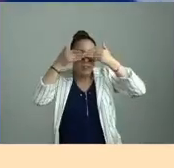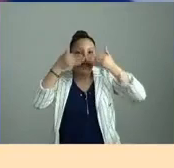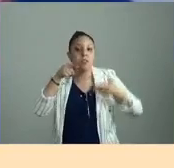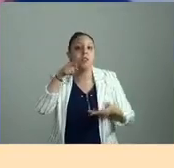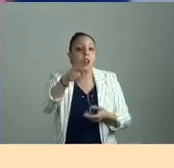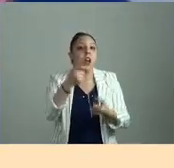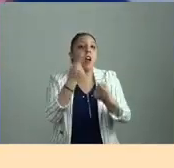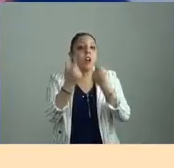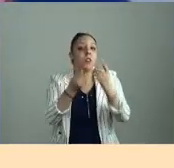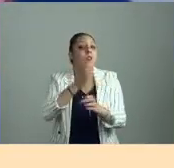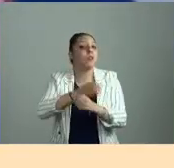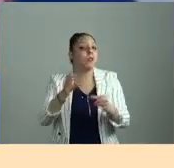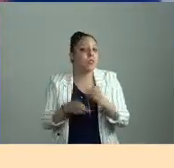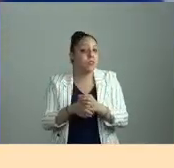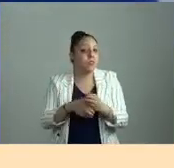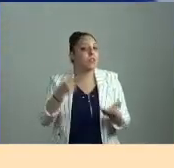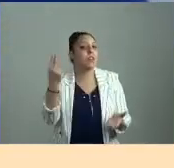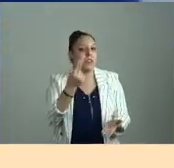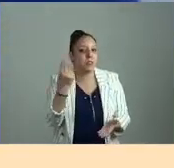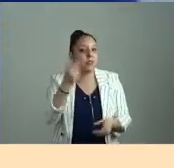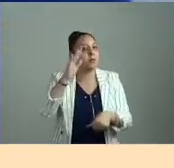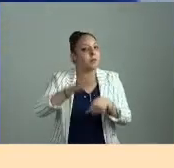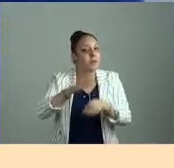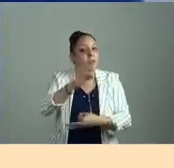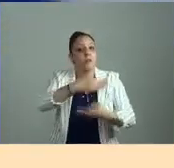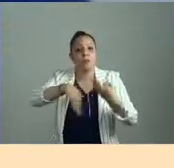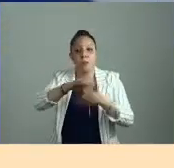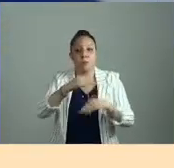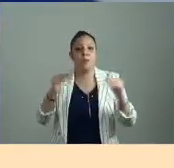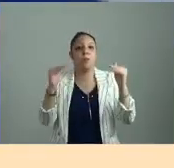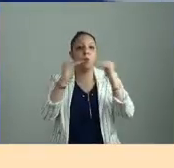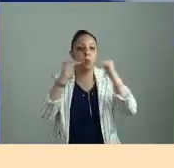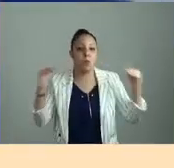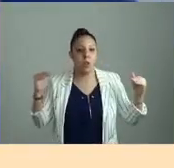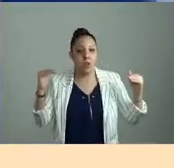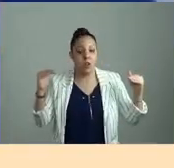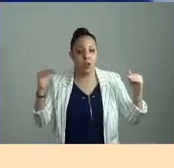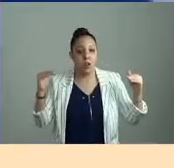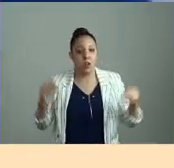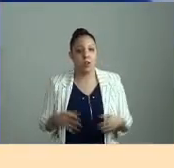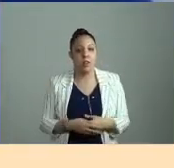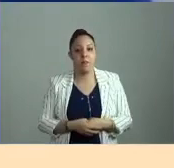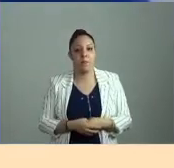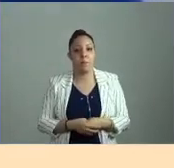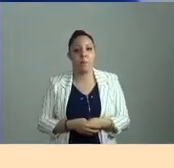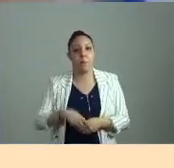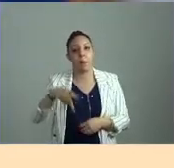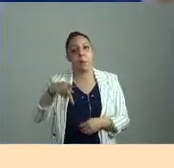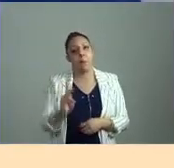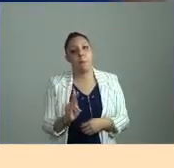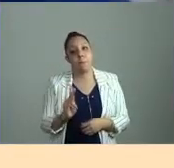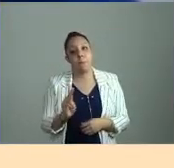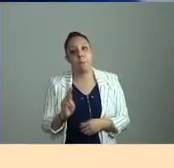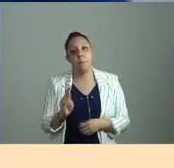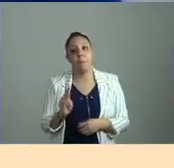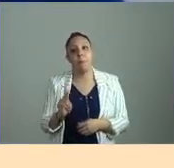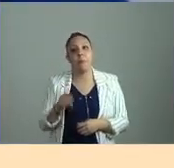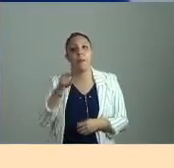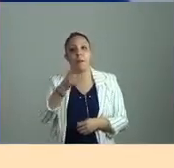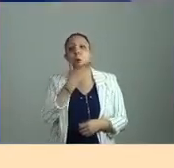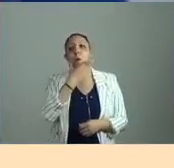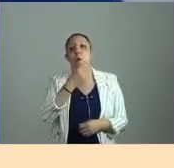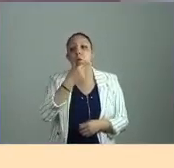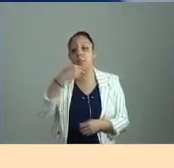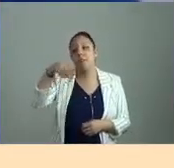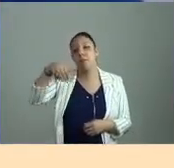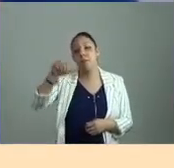centrales no sólo no son temáticas centrales pero más tiene esta visión